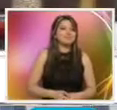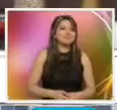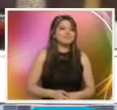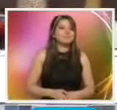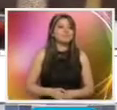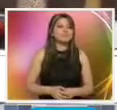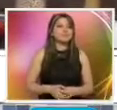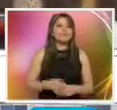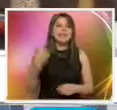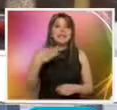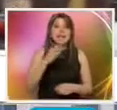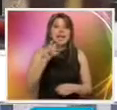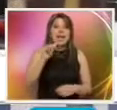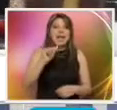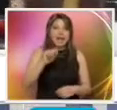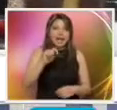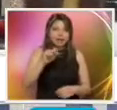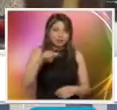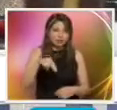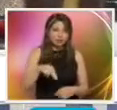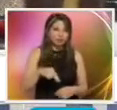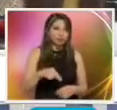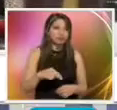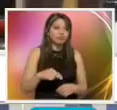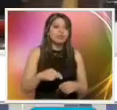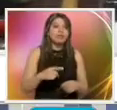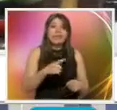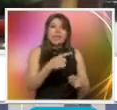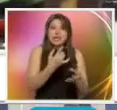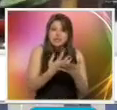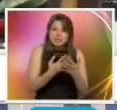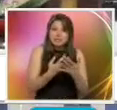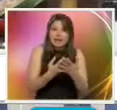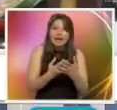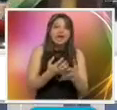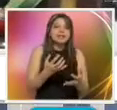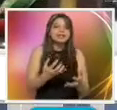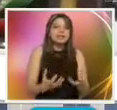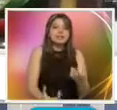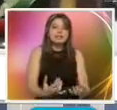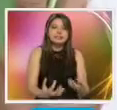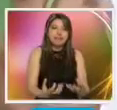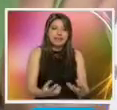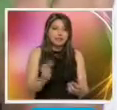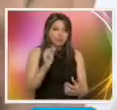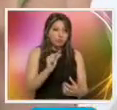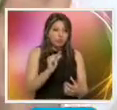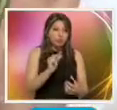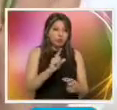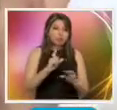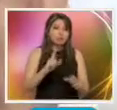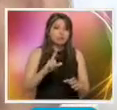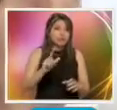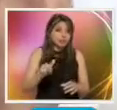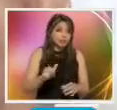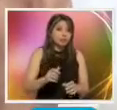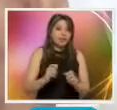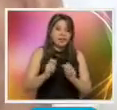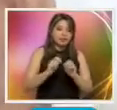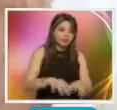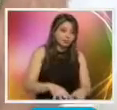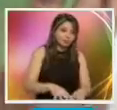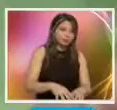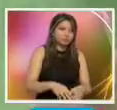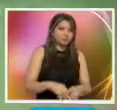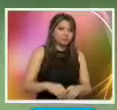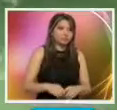este lado. Ajá. Vamos a dejar que se caliente un poco. Ok. Y después vamos a agregar el atún. Perfecto. Qué rico. Puede ser aquí al gusto de